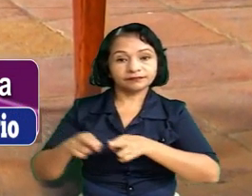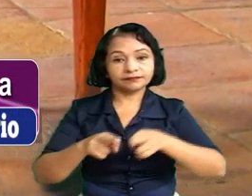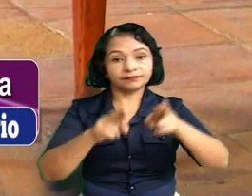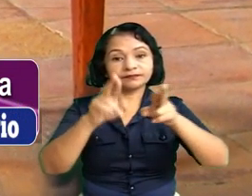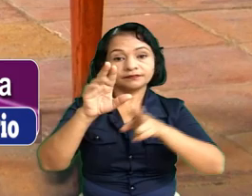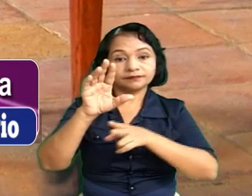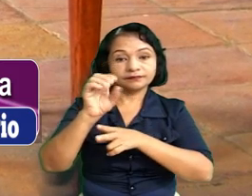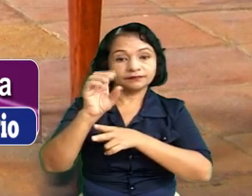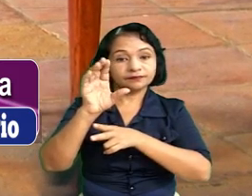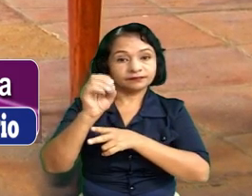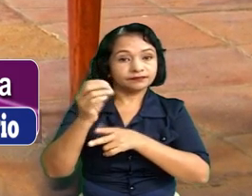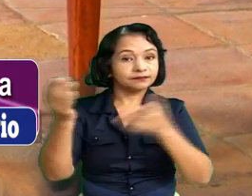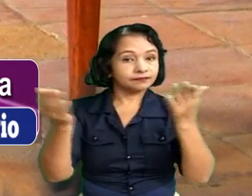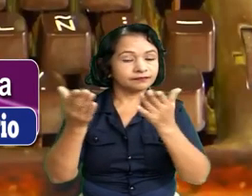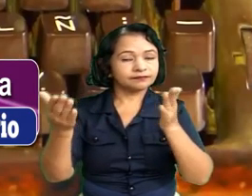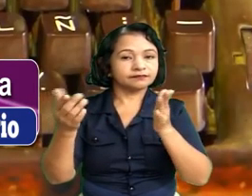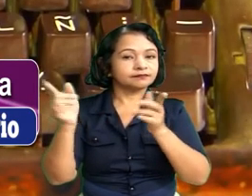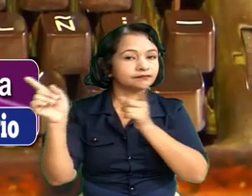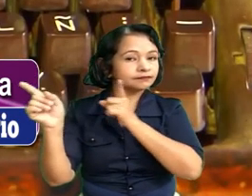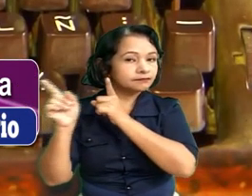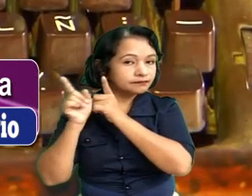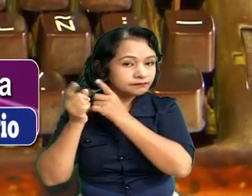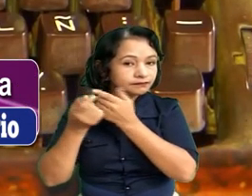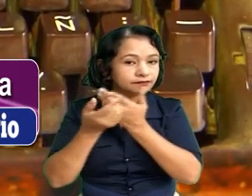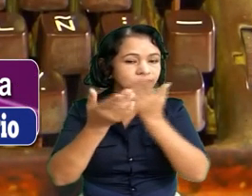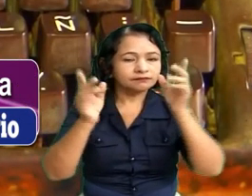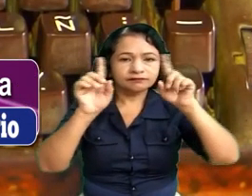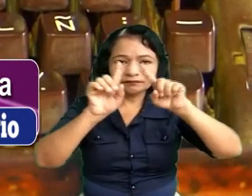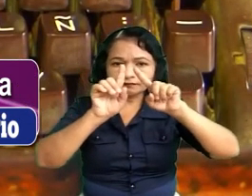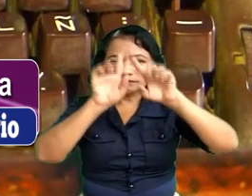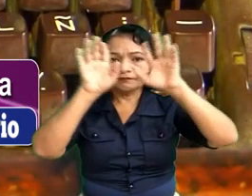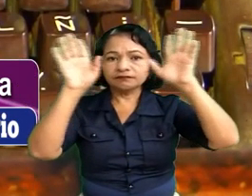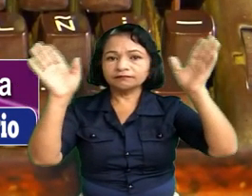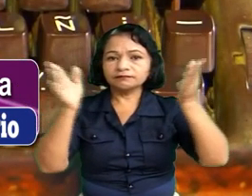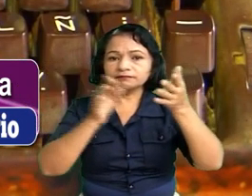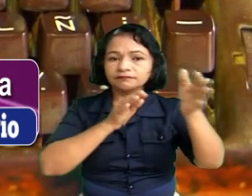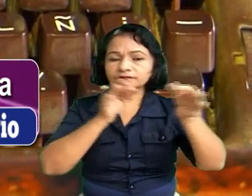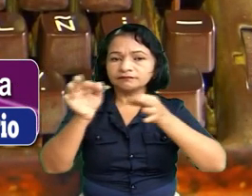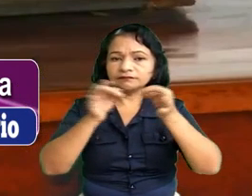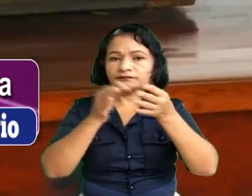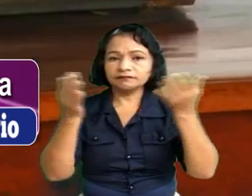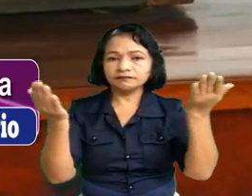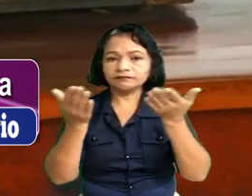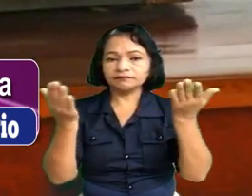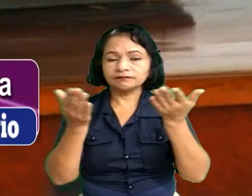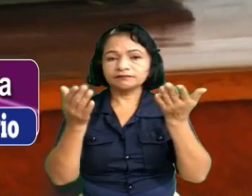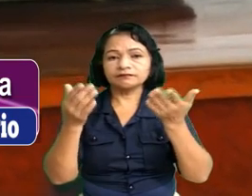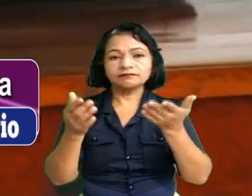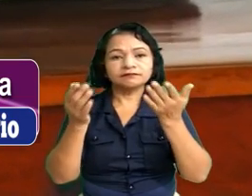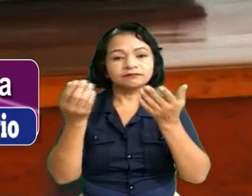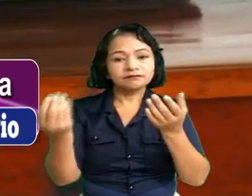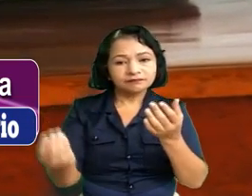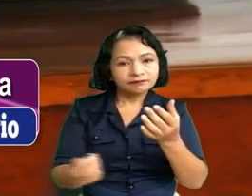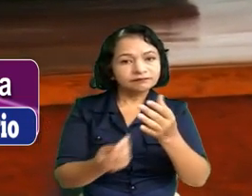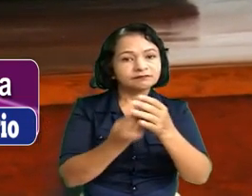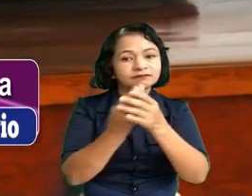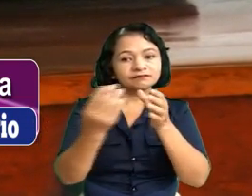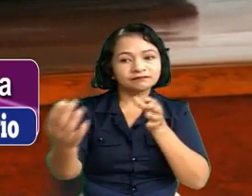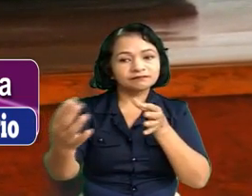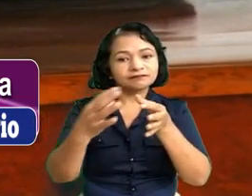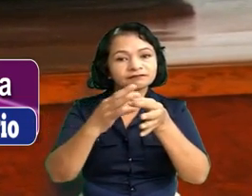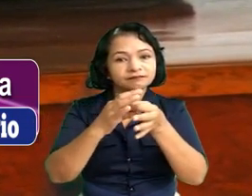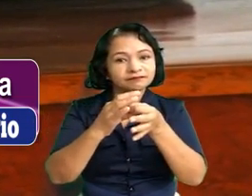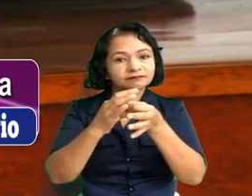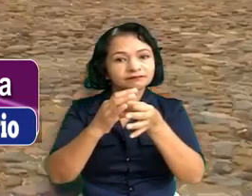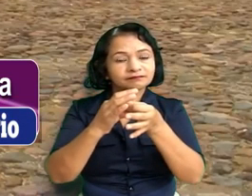Coco, Huihuilí, es un mensaje de que ellos están clarísimos que esa es una acción de integración. O sea,